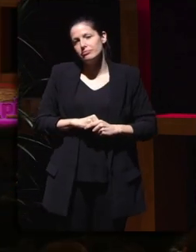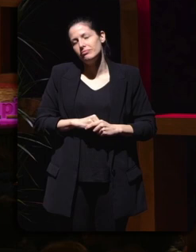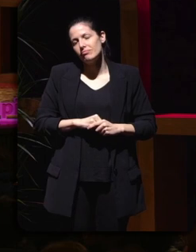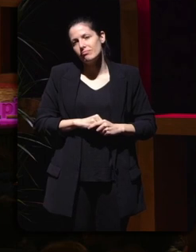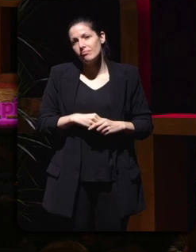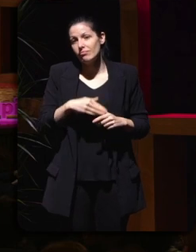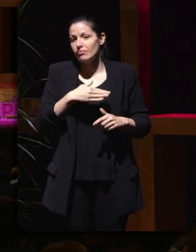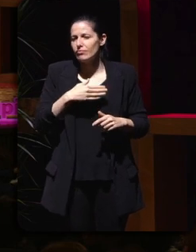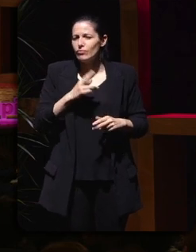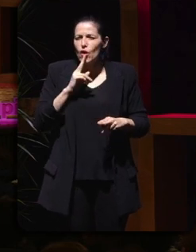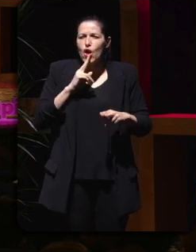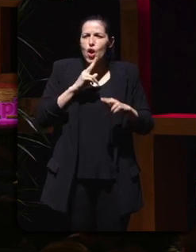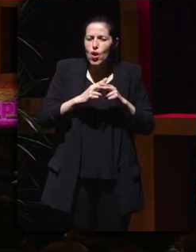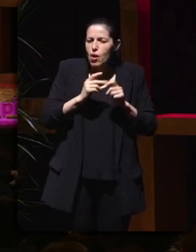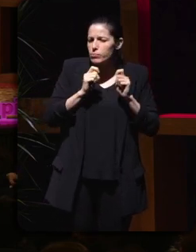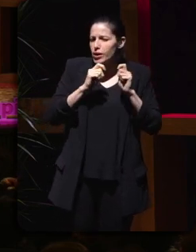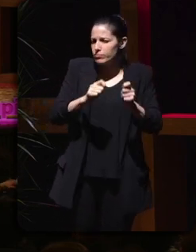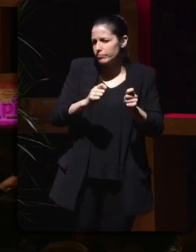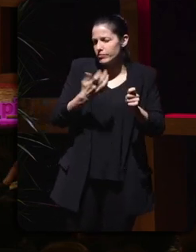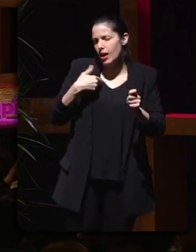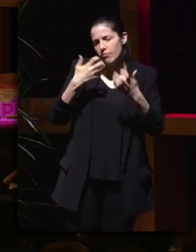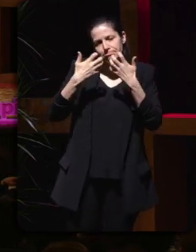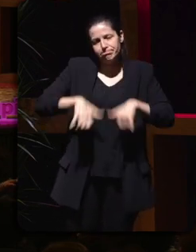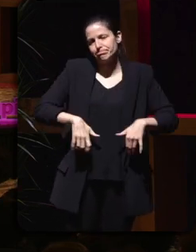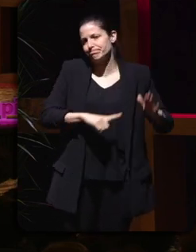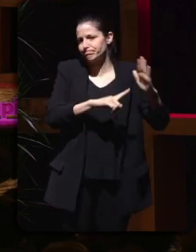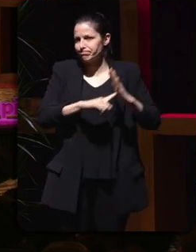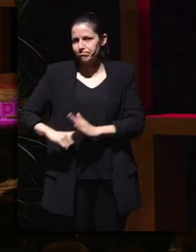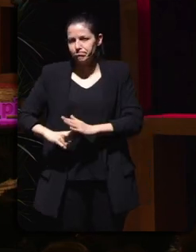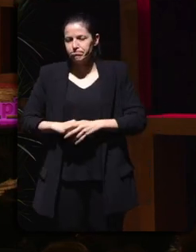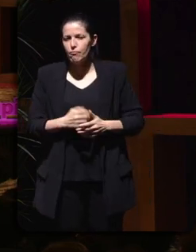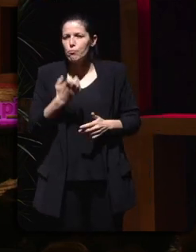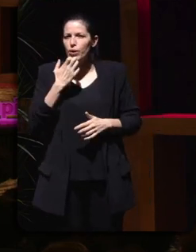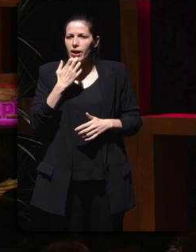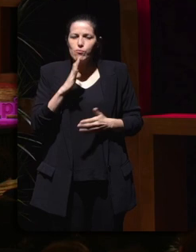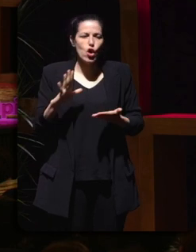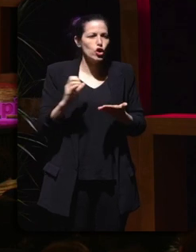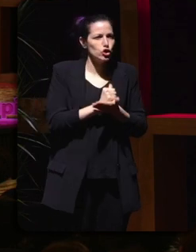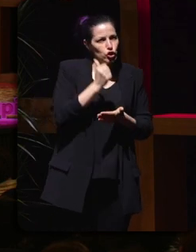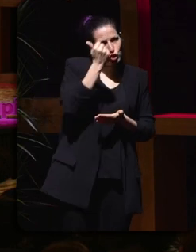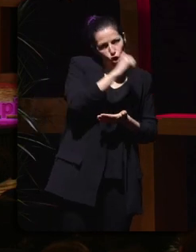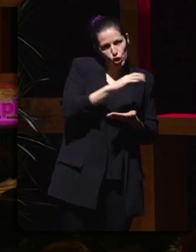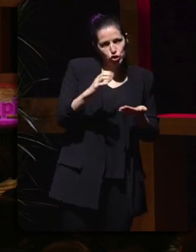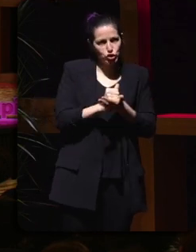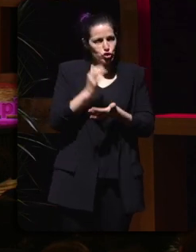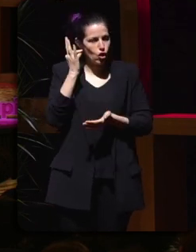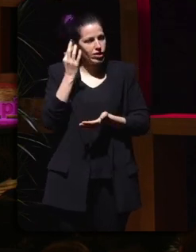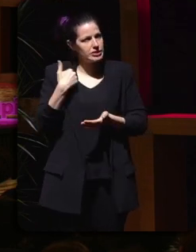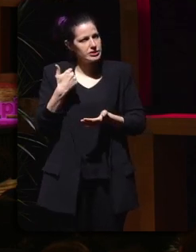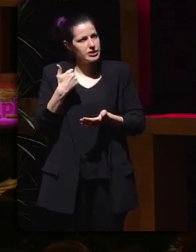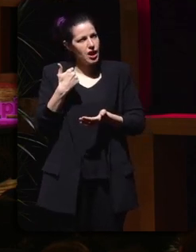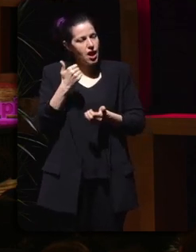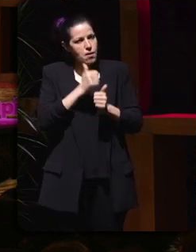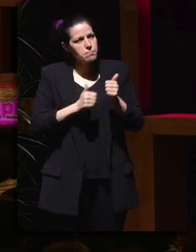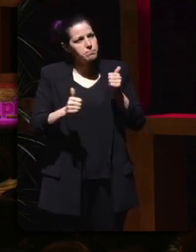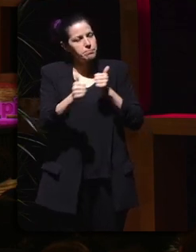estás discriminando tú nombras pero nombras de una forma subordinada como cuando se dice todos y todas y el masculino delante yo digo el